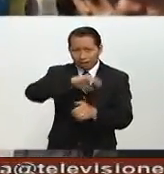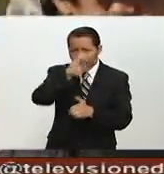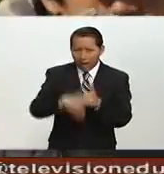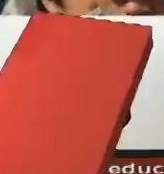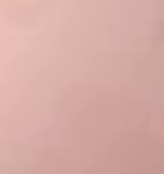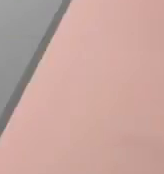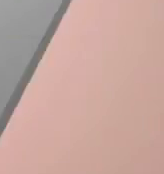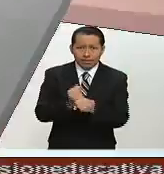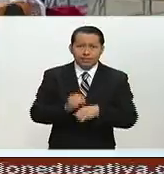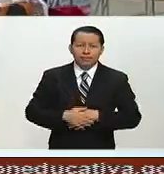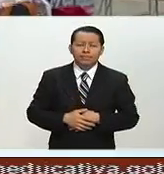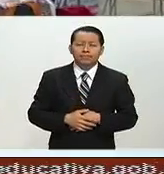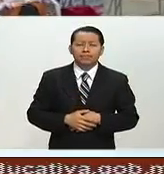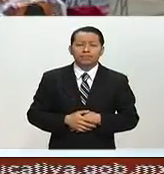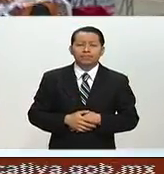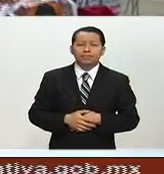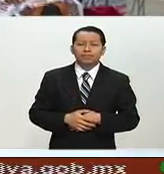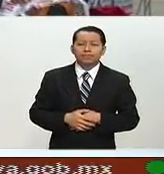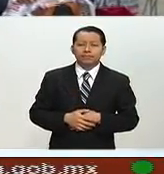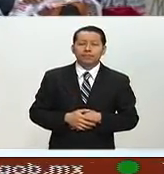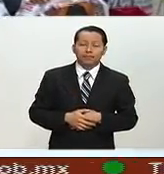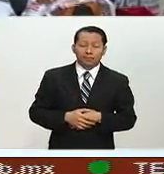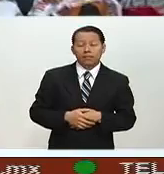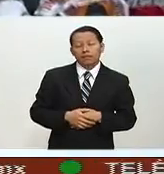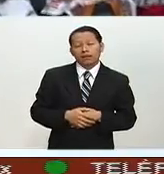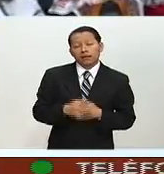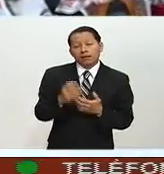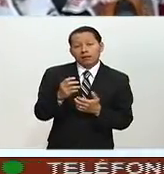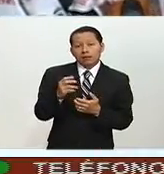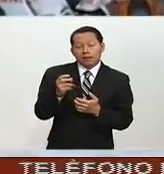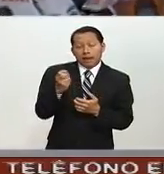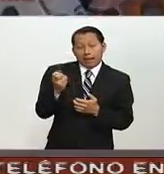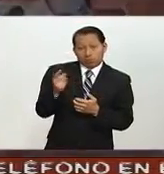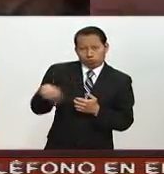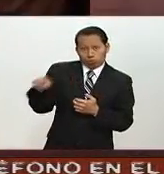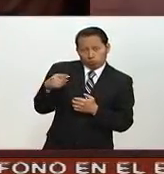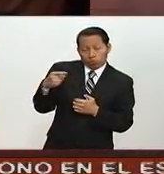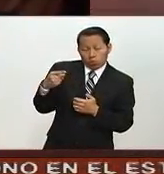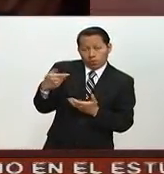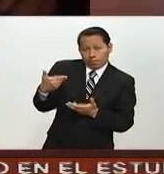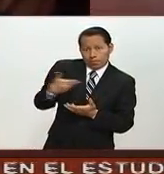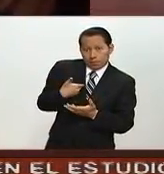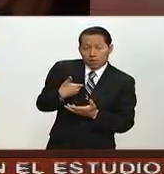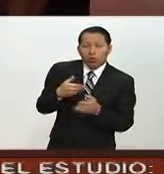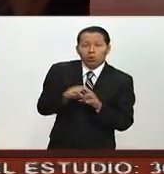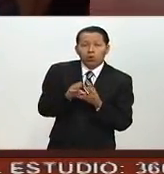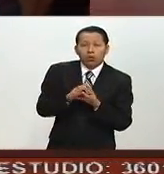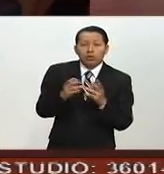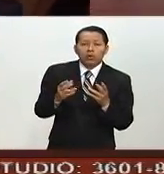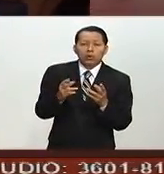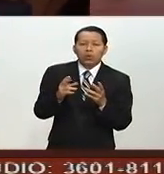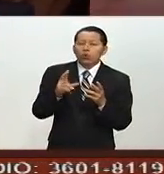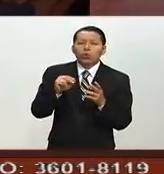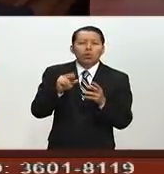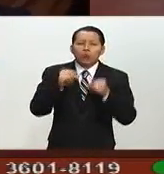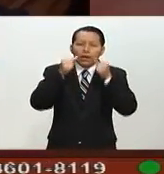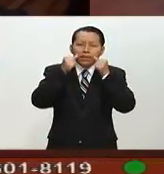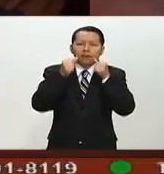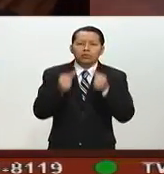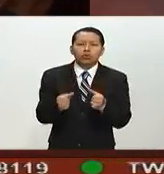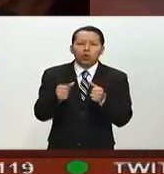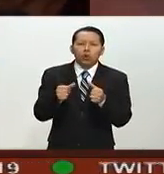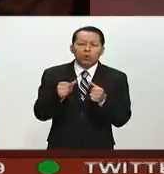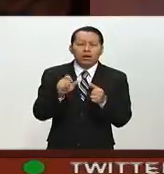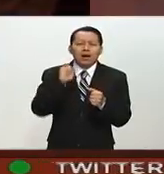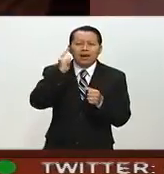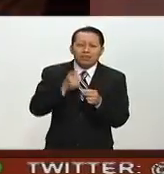investigaciones. Es lo que ellos nos han pedido. No estamos así atendiendo ni